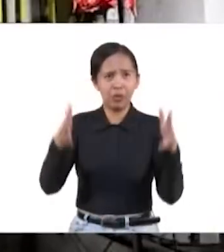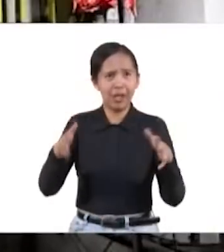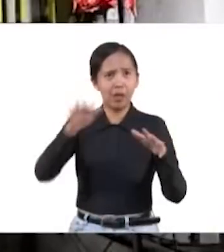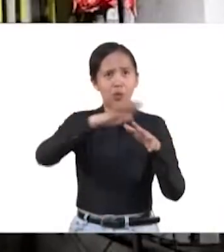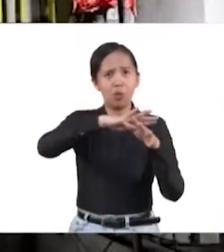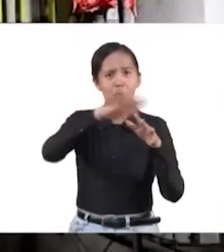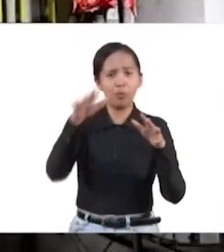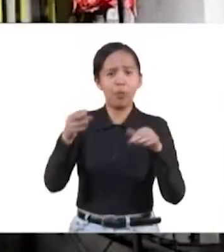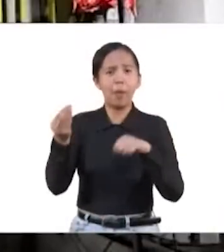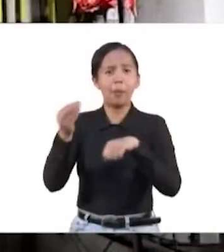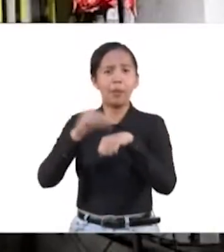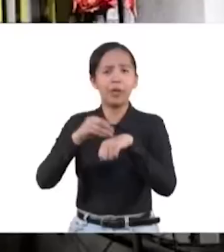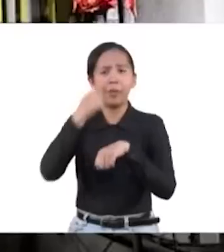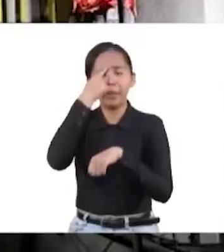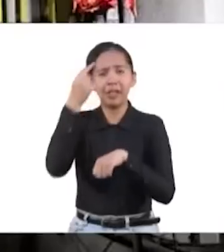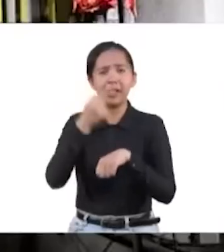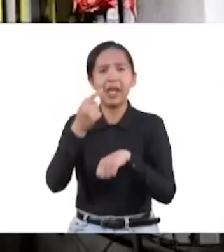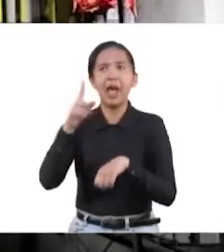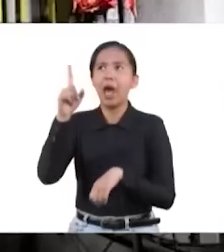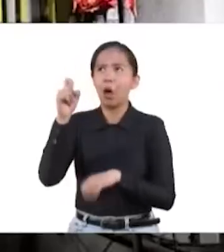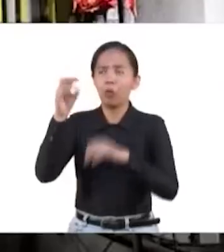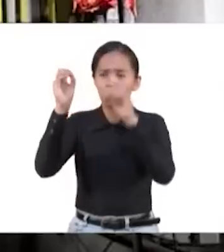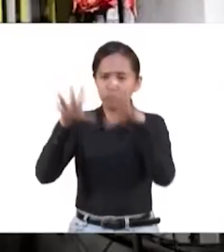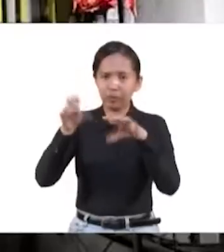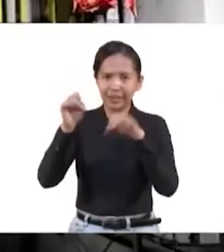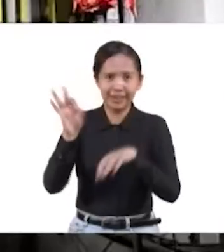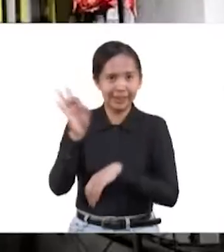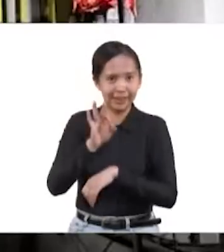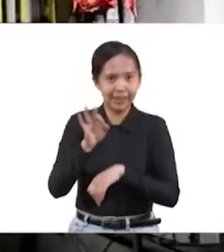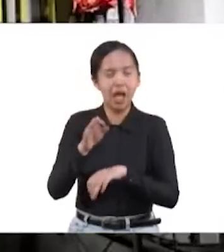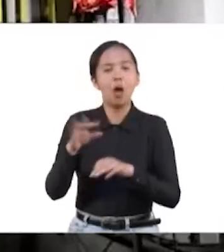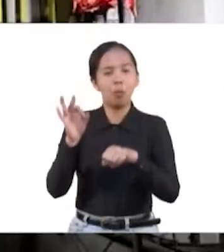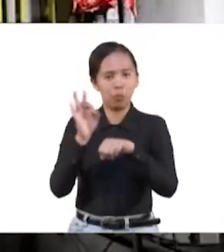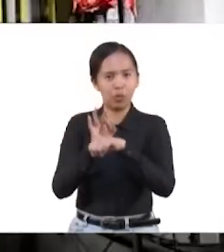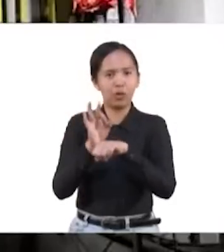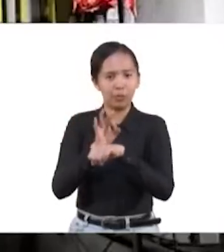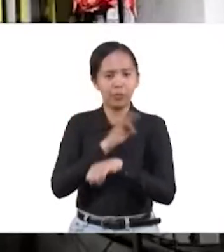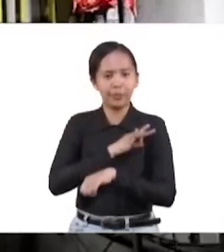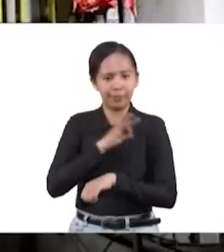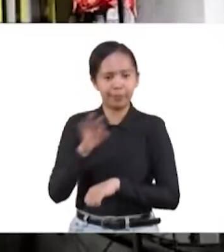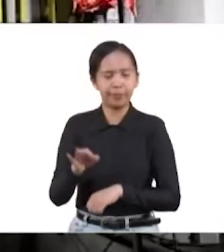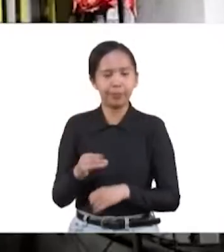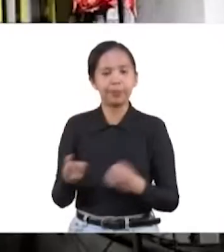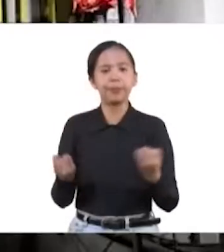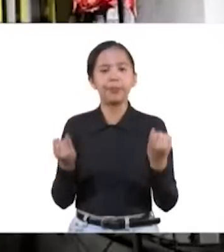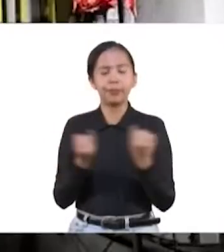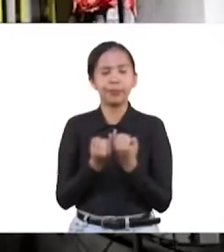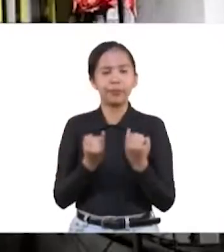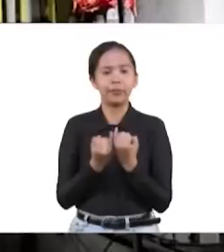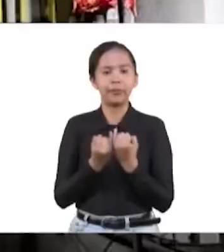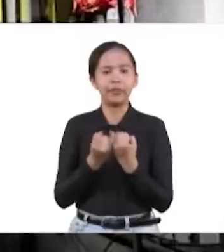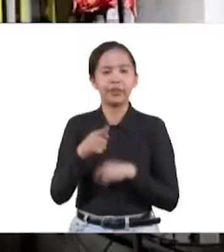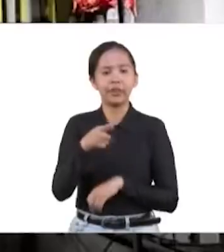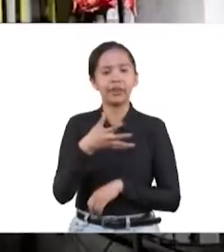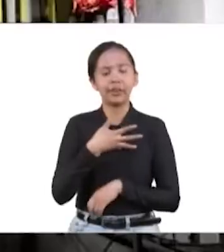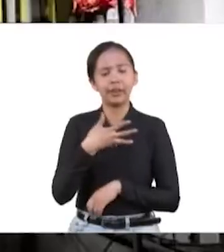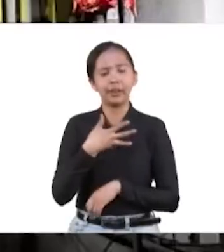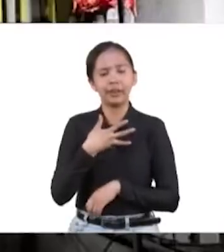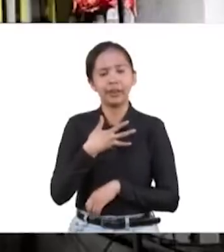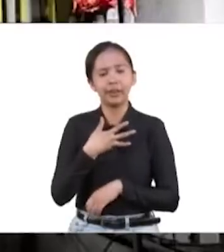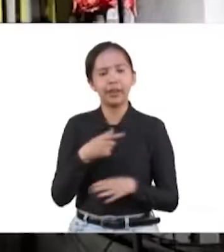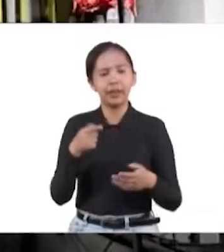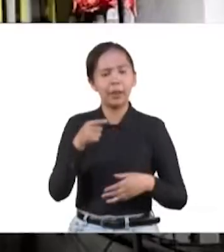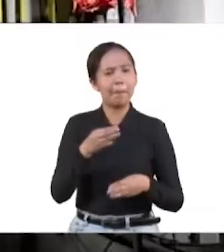cuadrados. Durante el proceso de los trabajos de vía, con el retiro e ingreso de grandes volúmenes y dimensiones